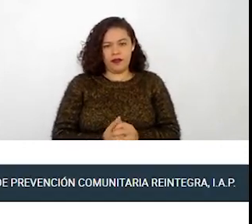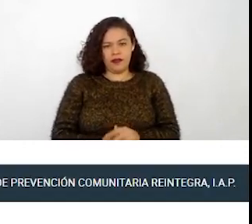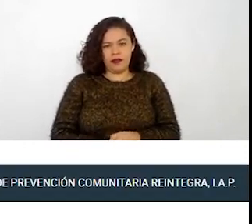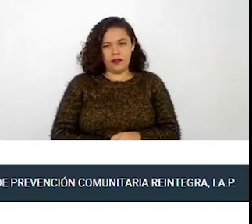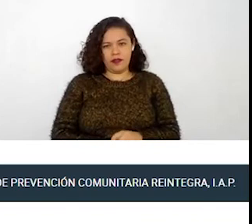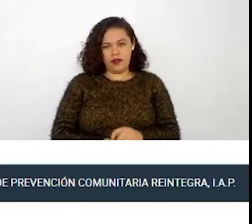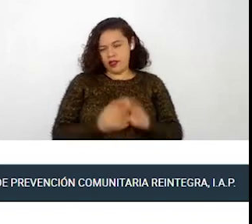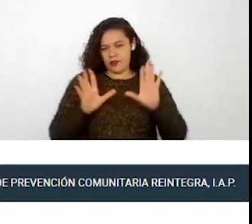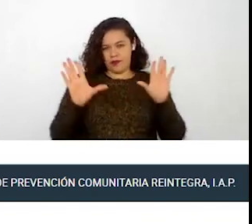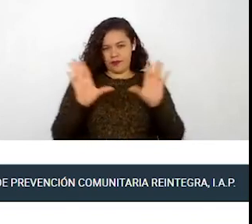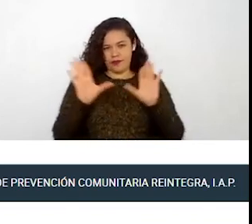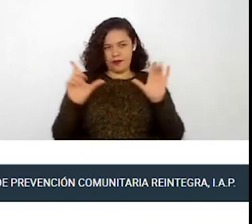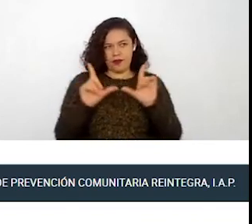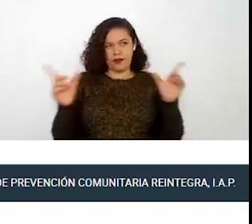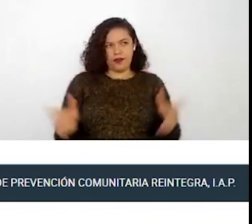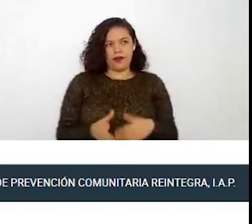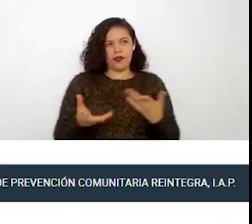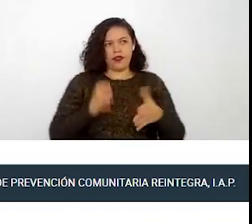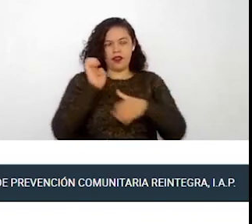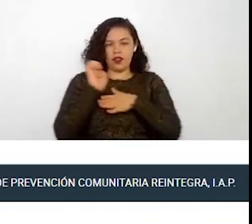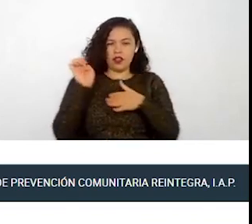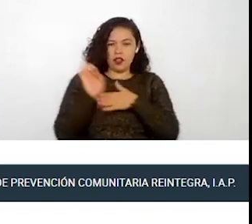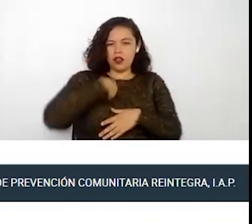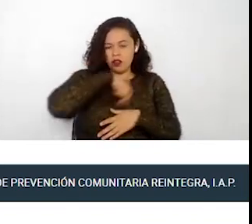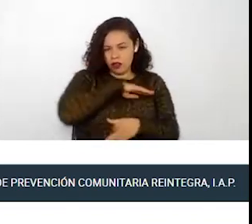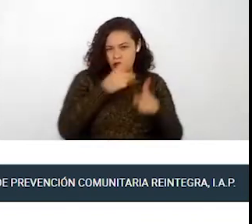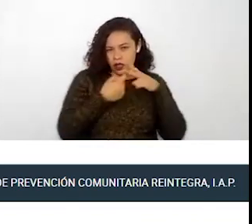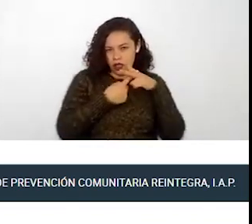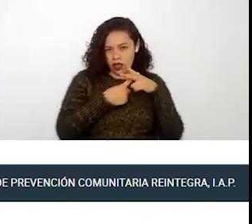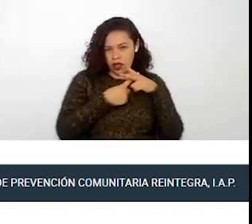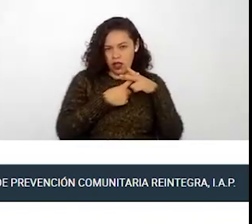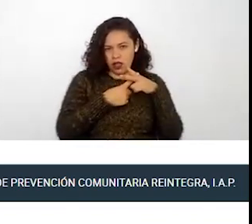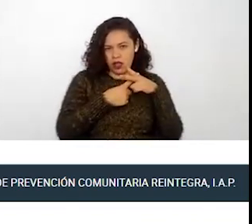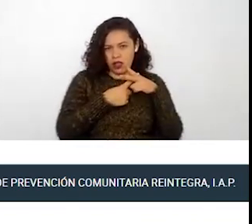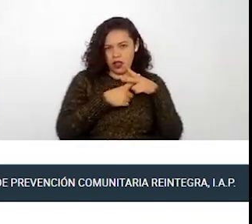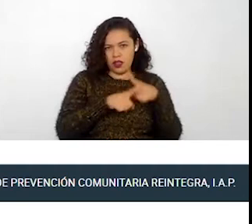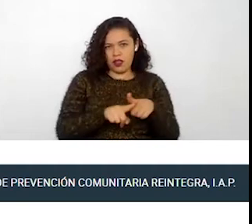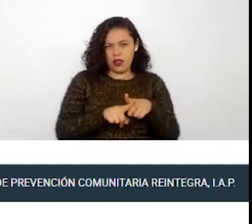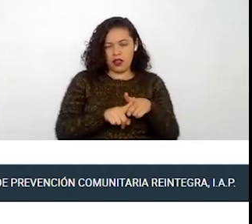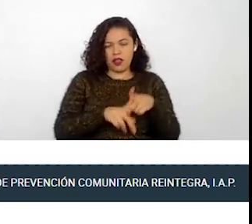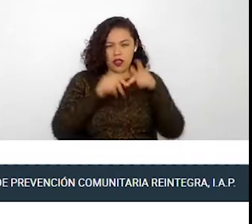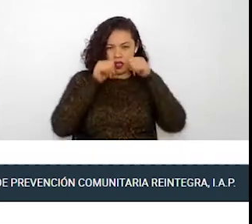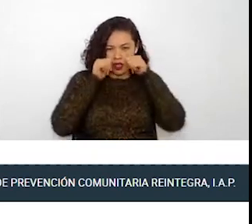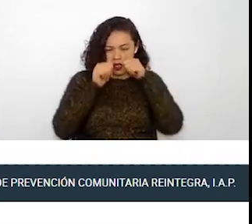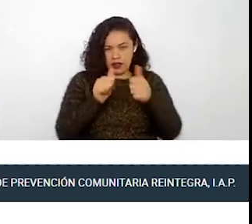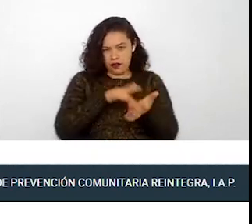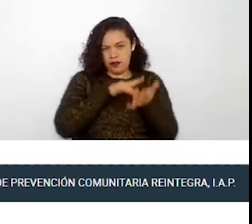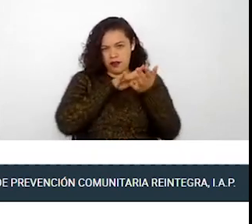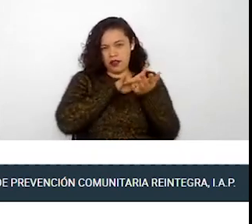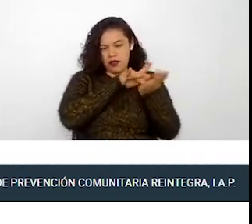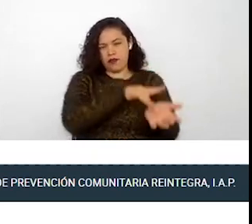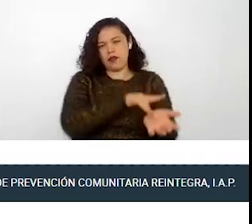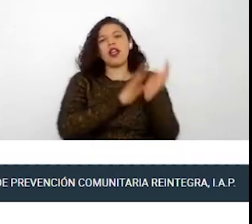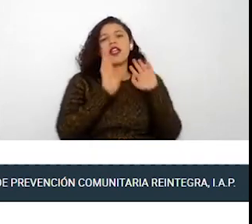ver entonces bueno iniciamos con la parte asistencial ya vimos